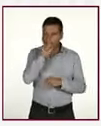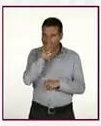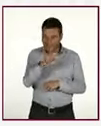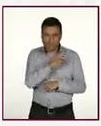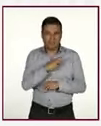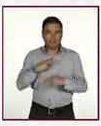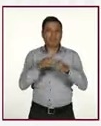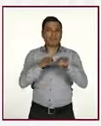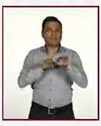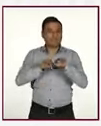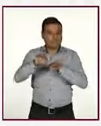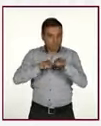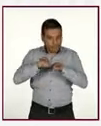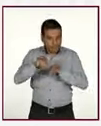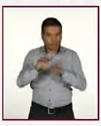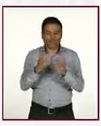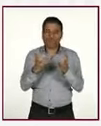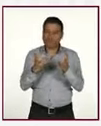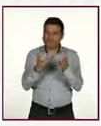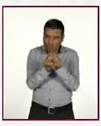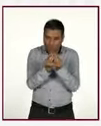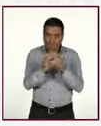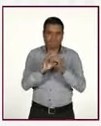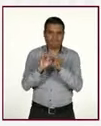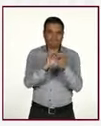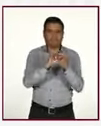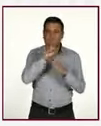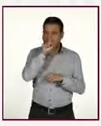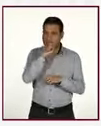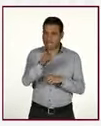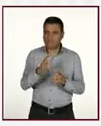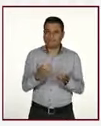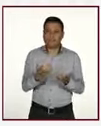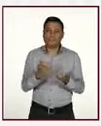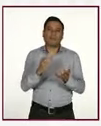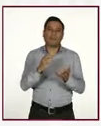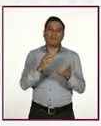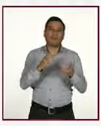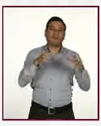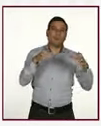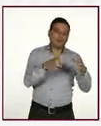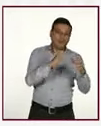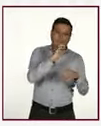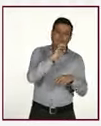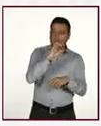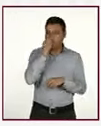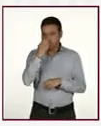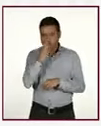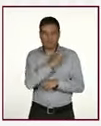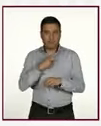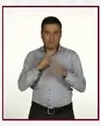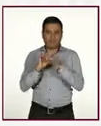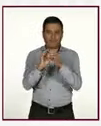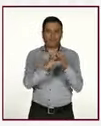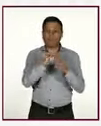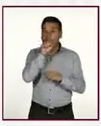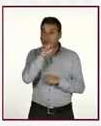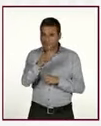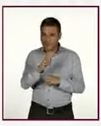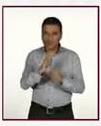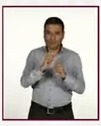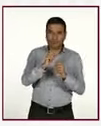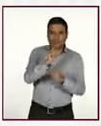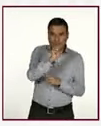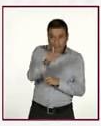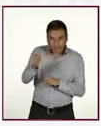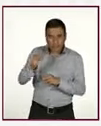trabajo en nuestra comunidad y en nuestras escuelas. El establecimiento de acuerdos y tareas. Es muy importante